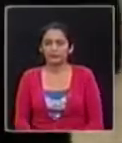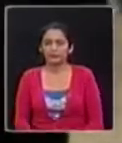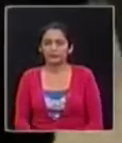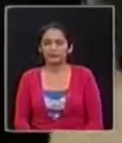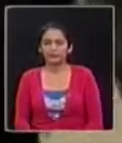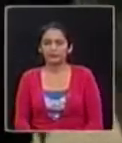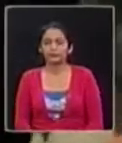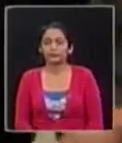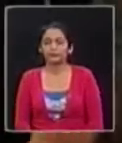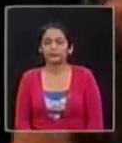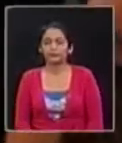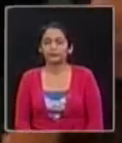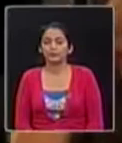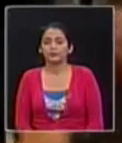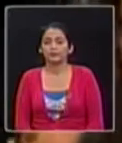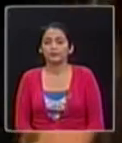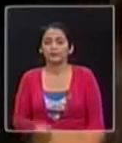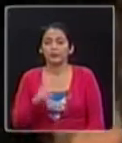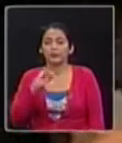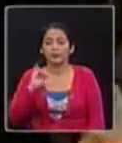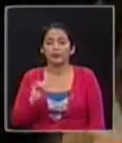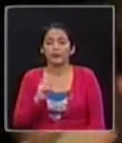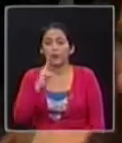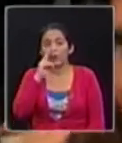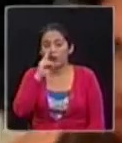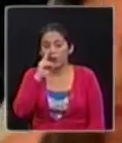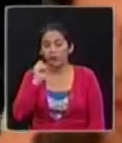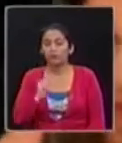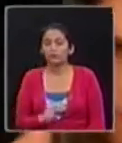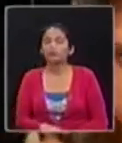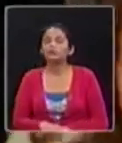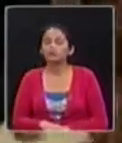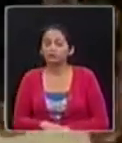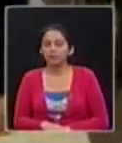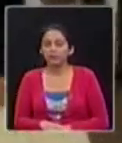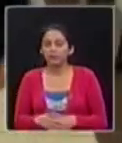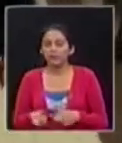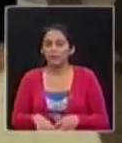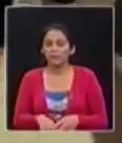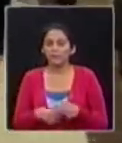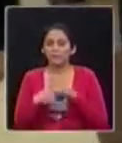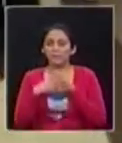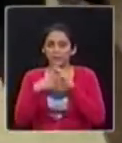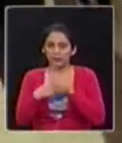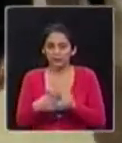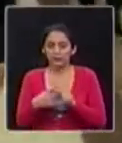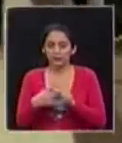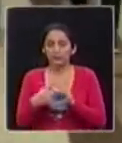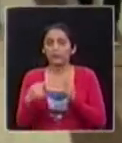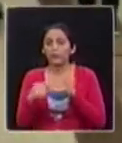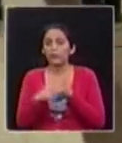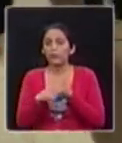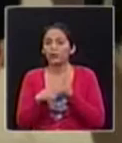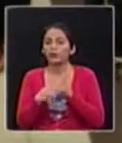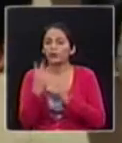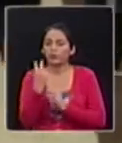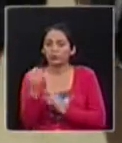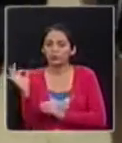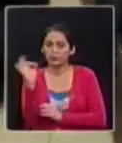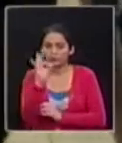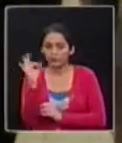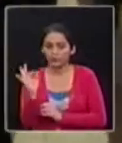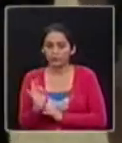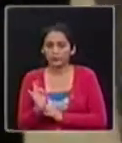Desde las 0 horas de este 1 de junio rige nuevamente en el país el impuesto al valor agregado del 12%. El director general del Servicio de